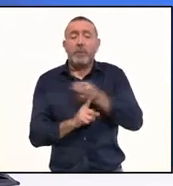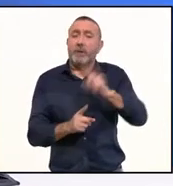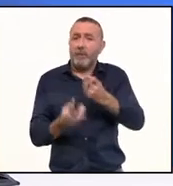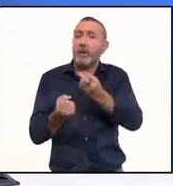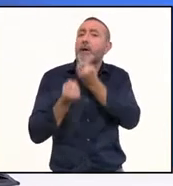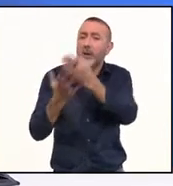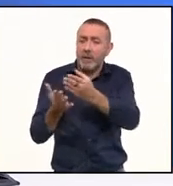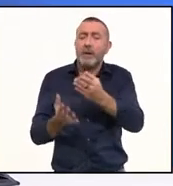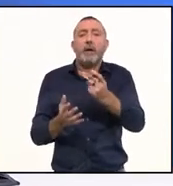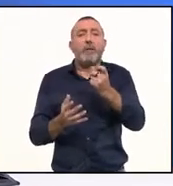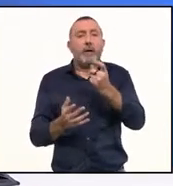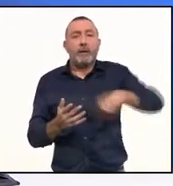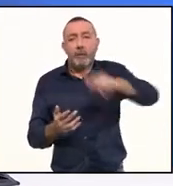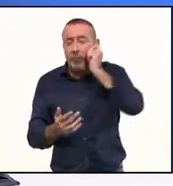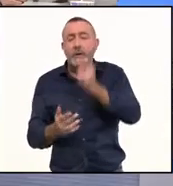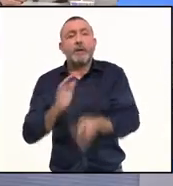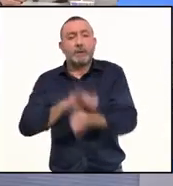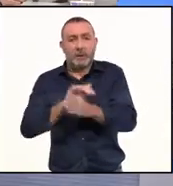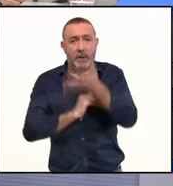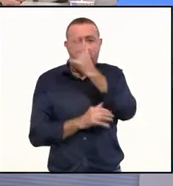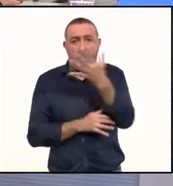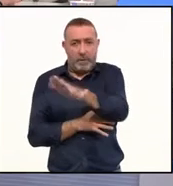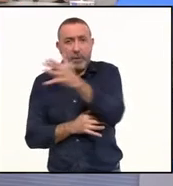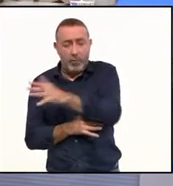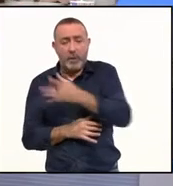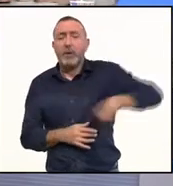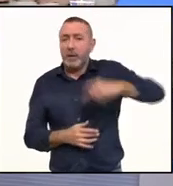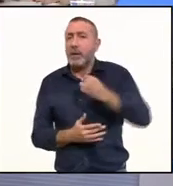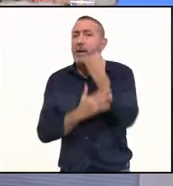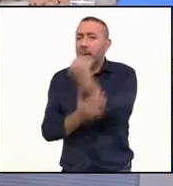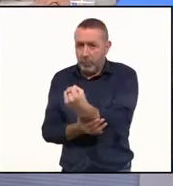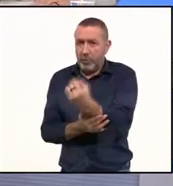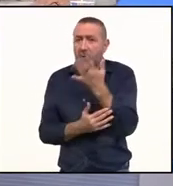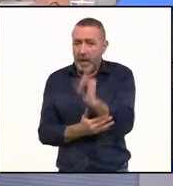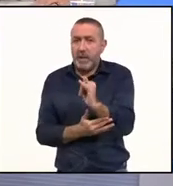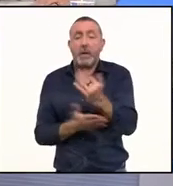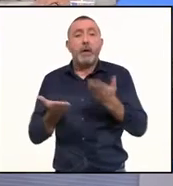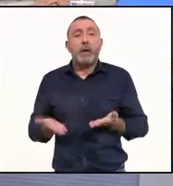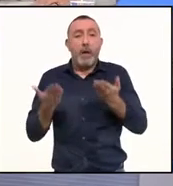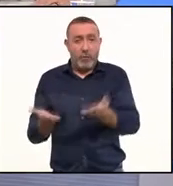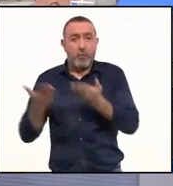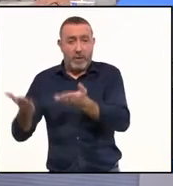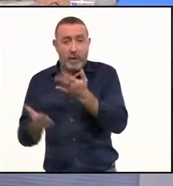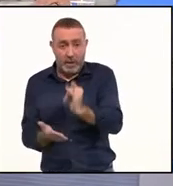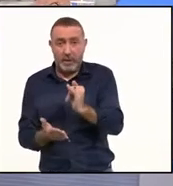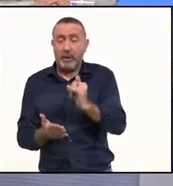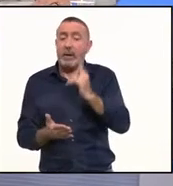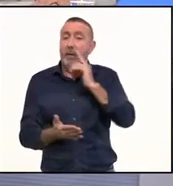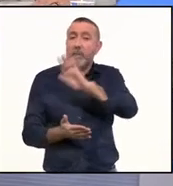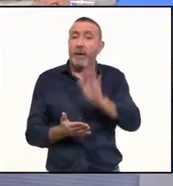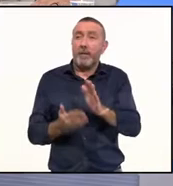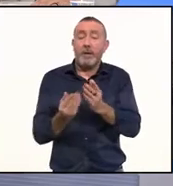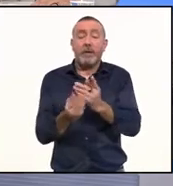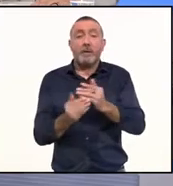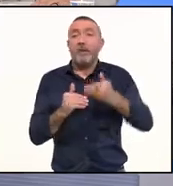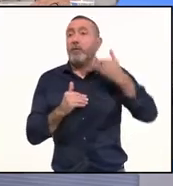que sigan denunciando que se les va a apoyar que se les va a ayudar y que esto aunque comentemos que nunca va a